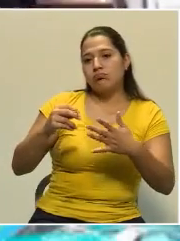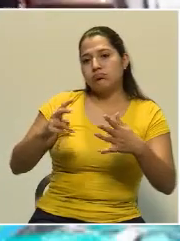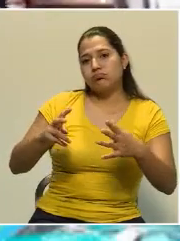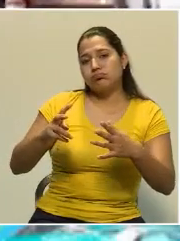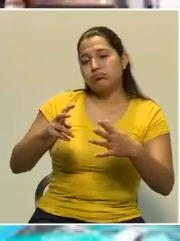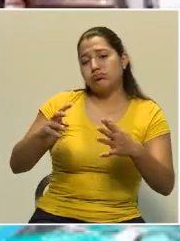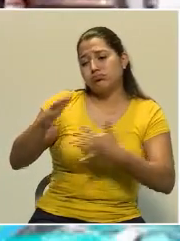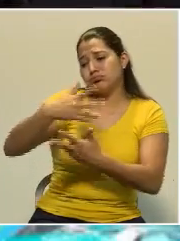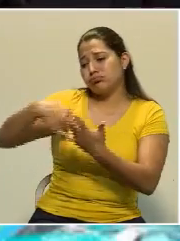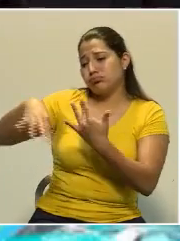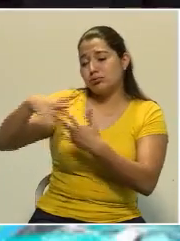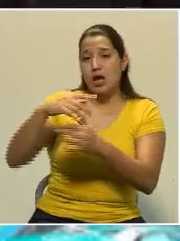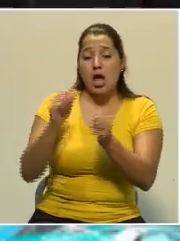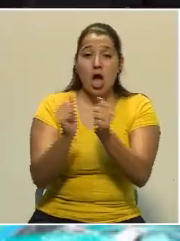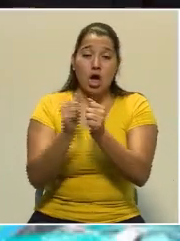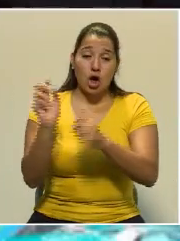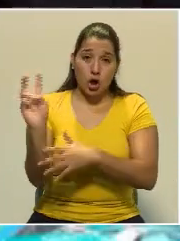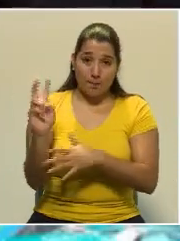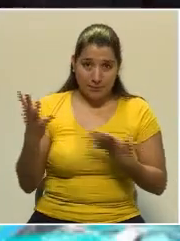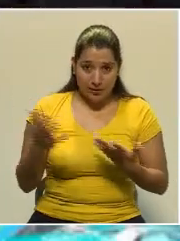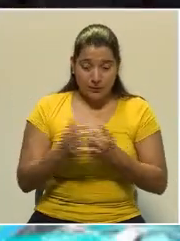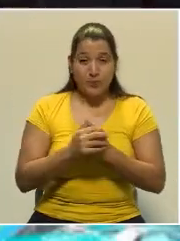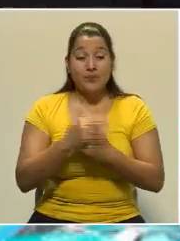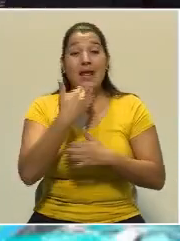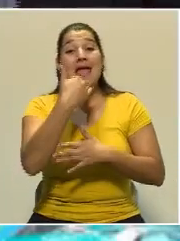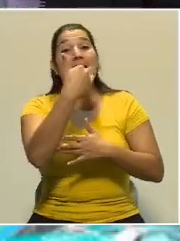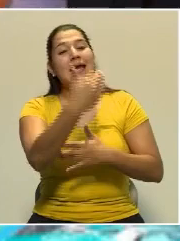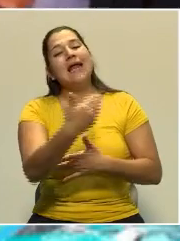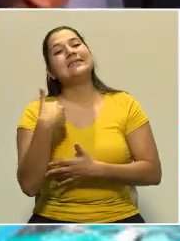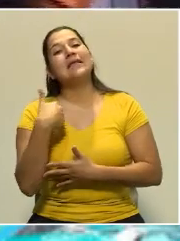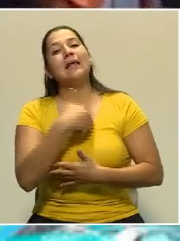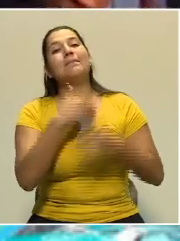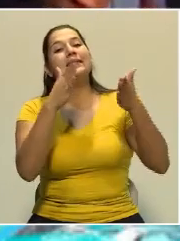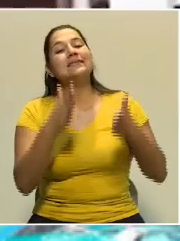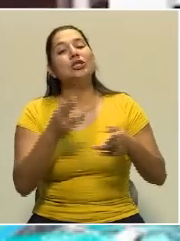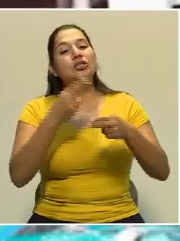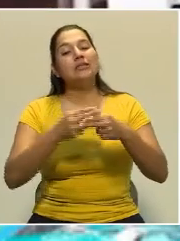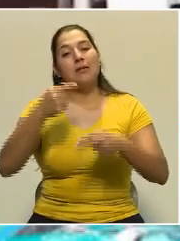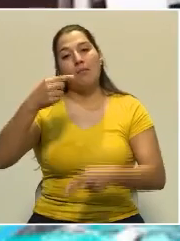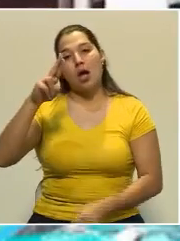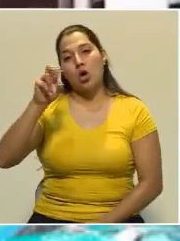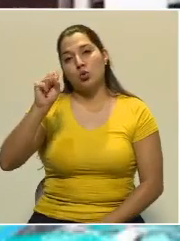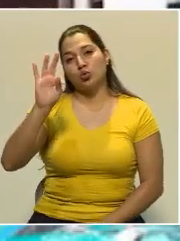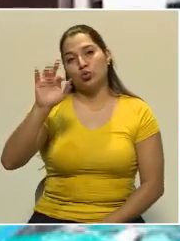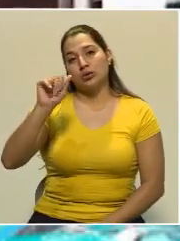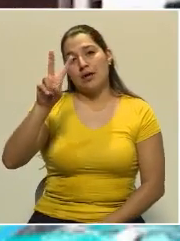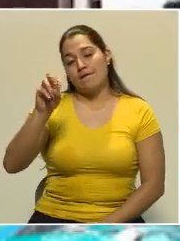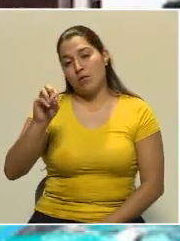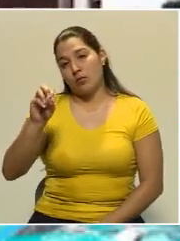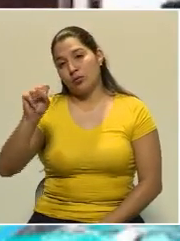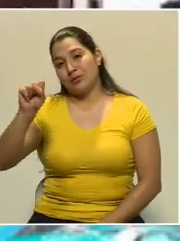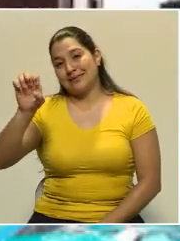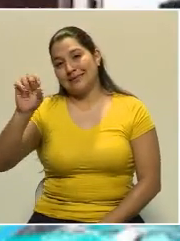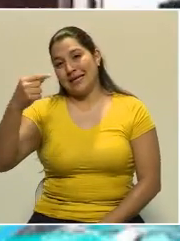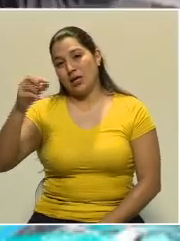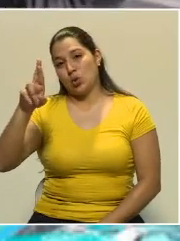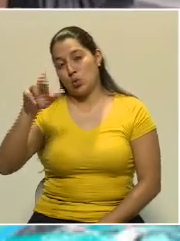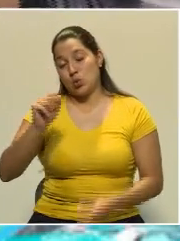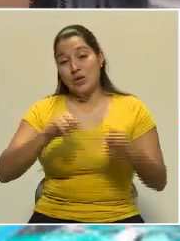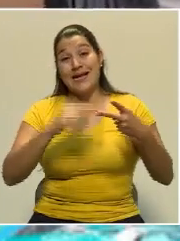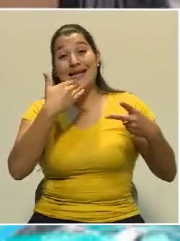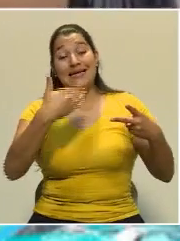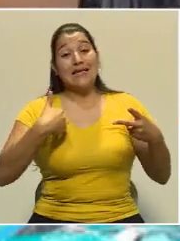al ministro Gustavo Segura y al ministro Daniel Salas por esta apertura. Don Rubén,